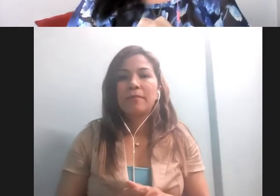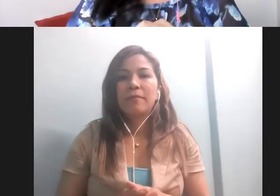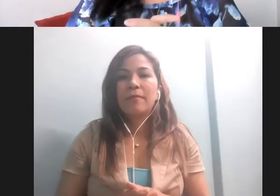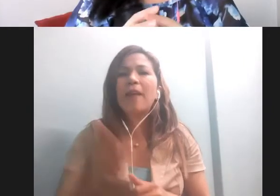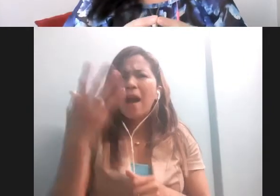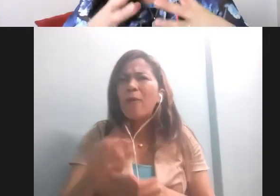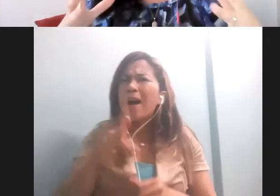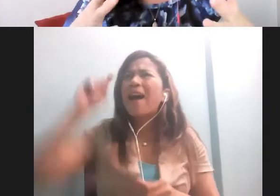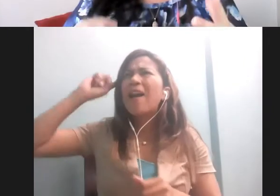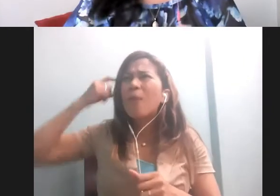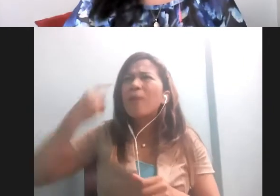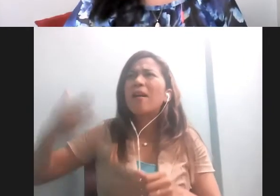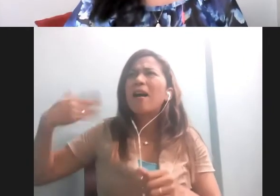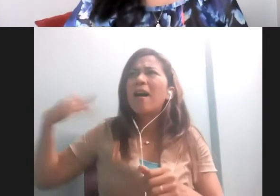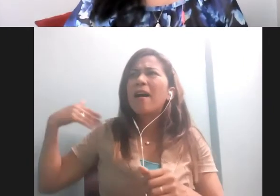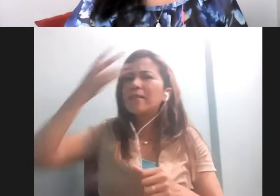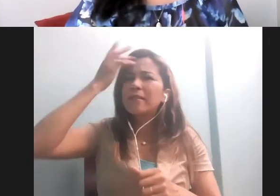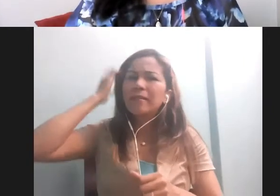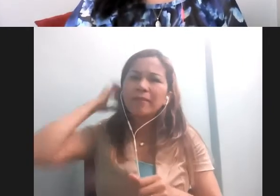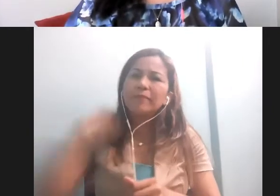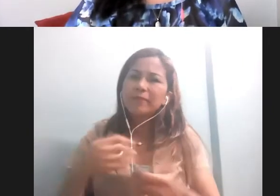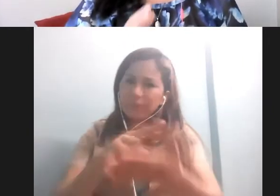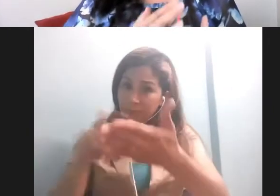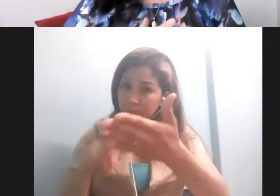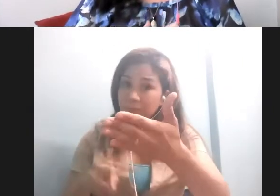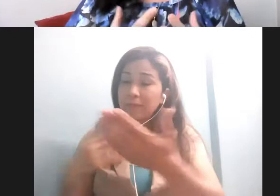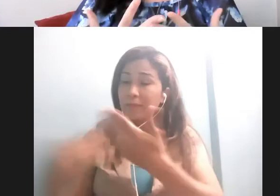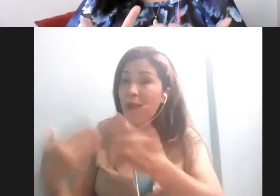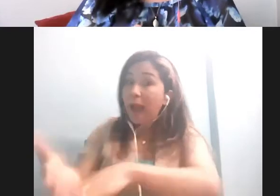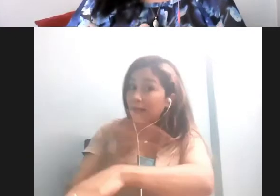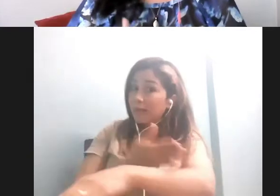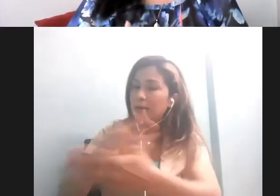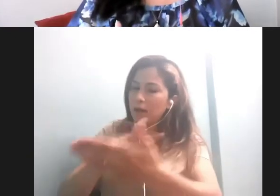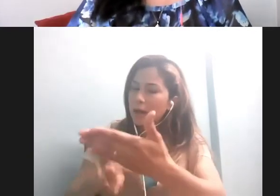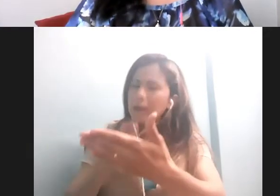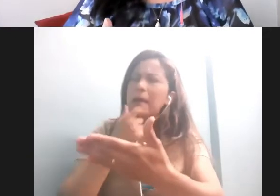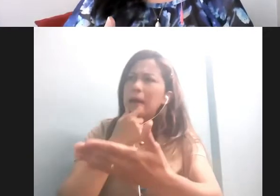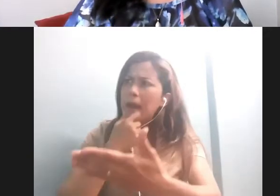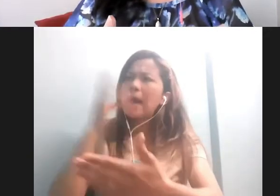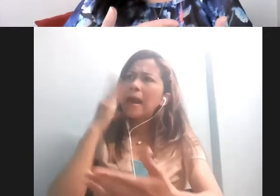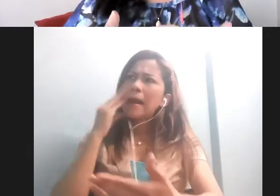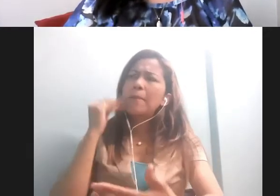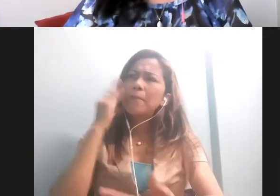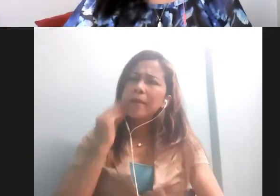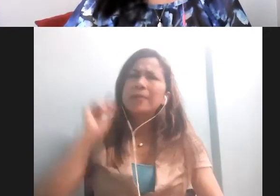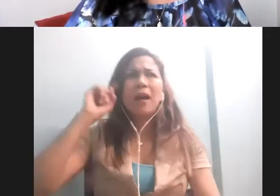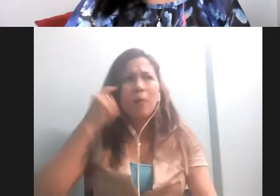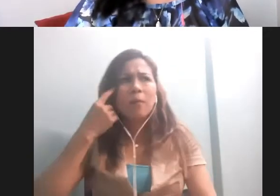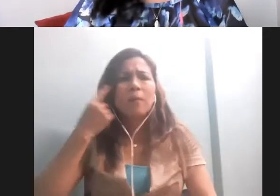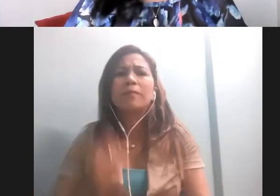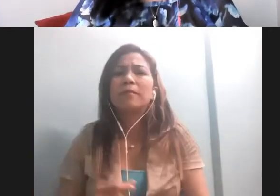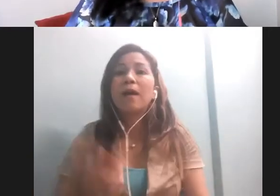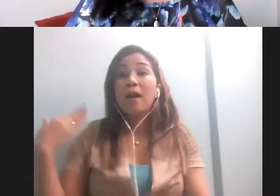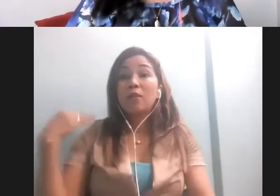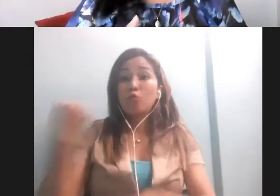cuando estaba leyendo para conversar con ustedes en el día de hoy, recordé una anécdota bien interesante. Cuando yo trabajaba como reportera